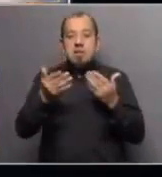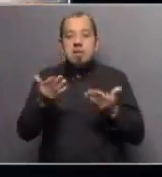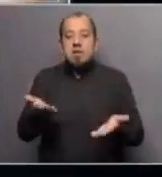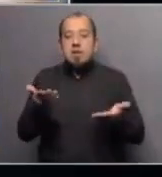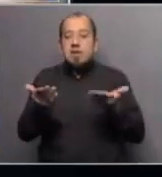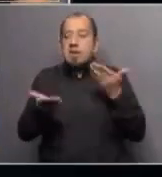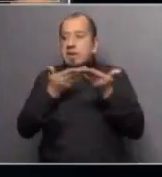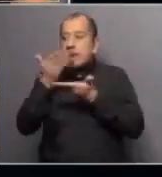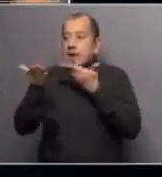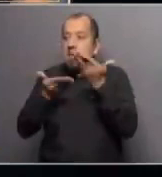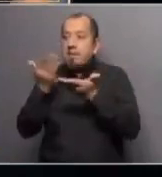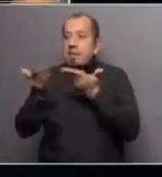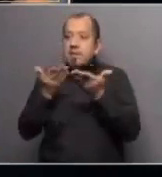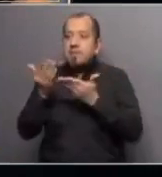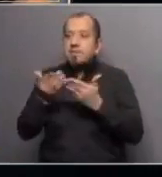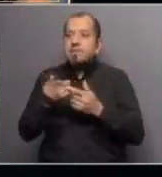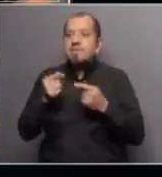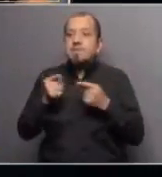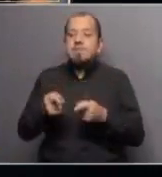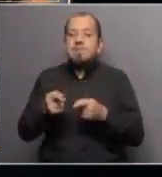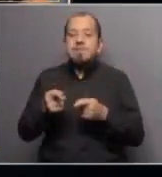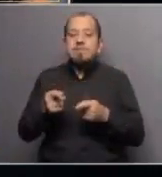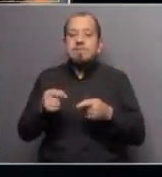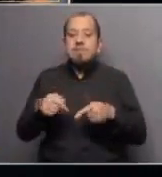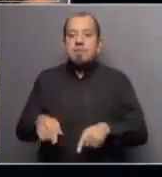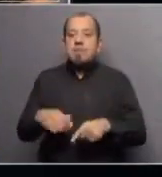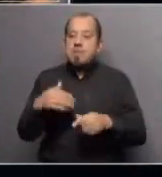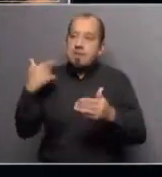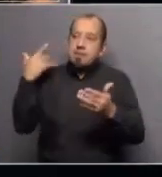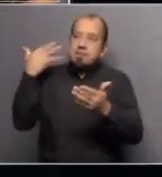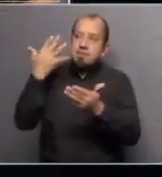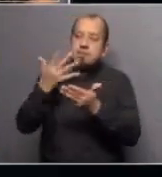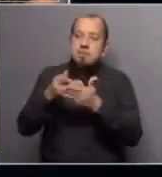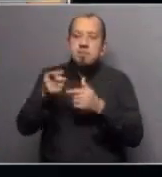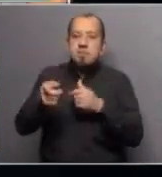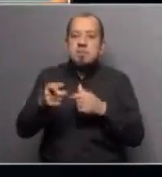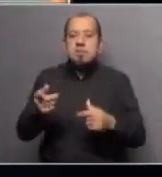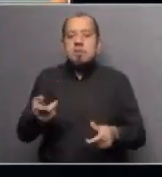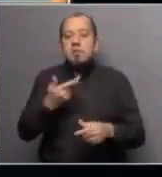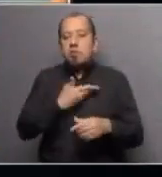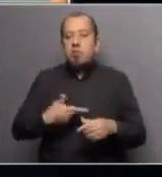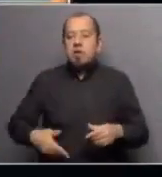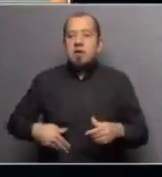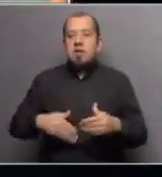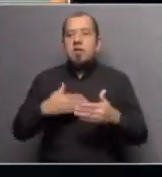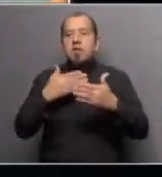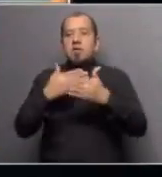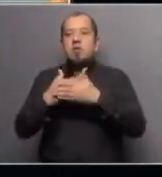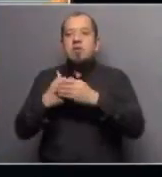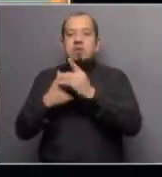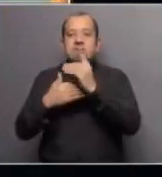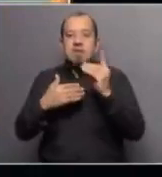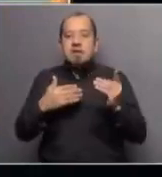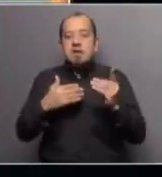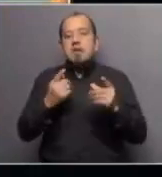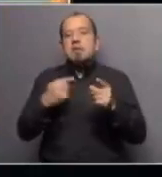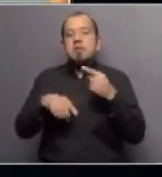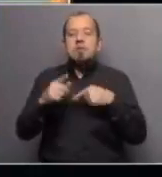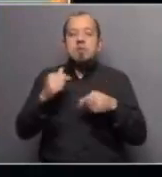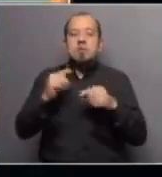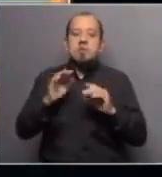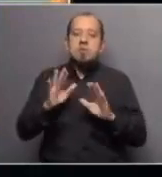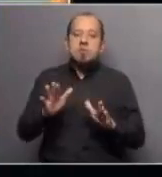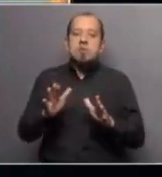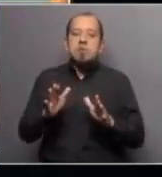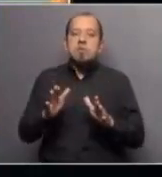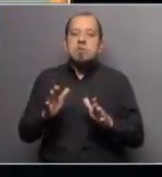así, solo que en estos últimos tiempos de gobierno de izquierda quizás se había alivianado, tampoco estoy del todo de acuerdo con